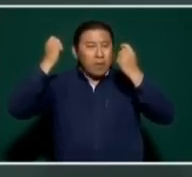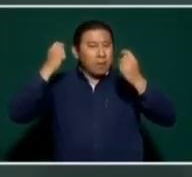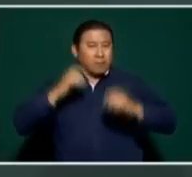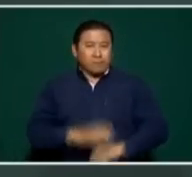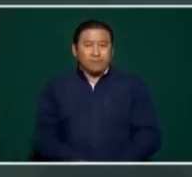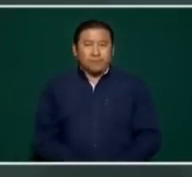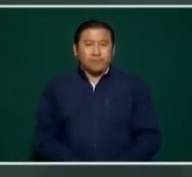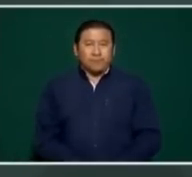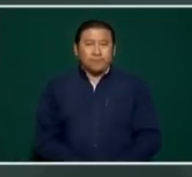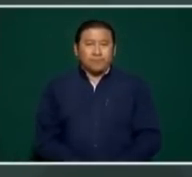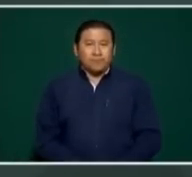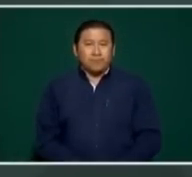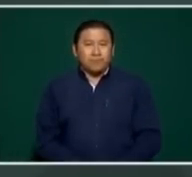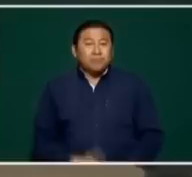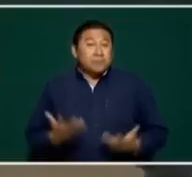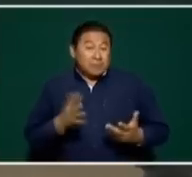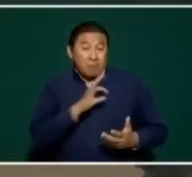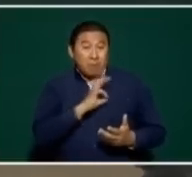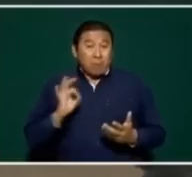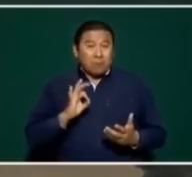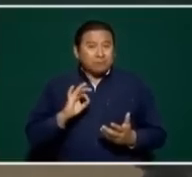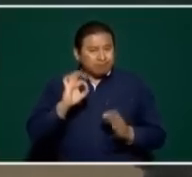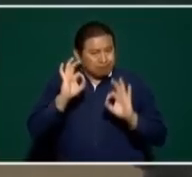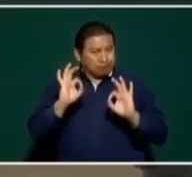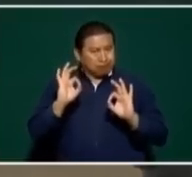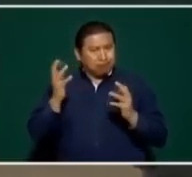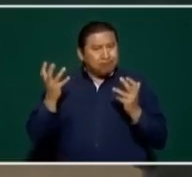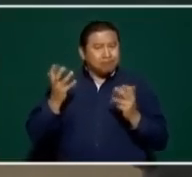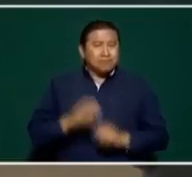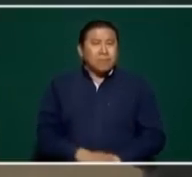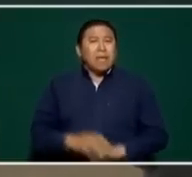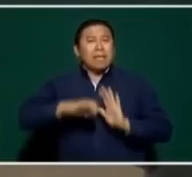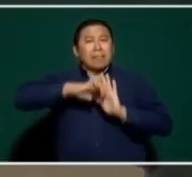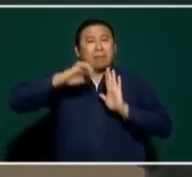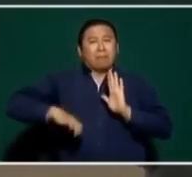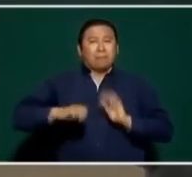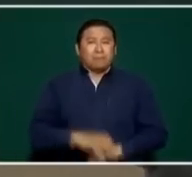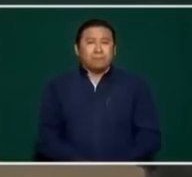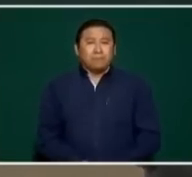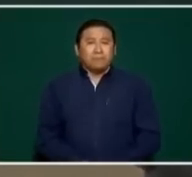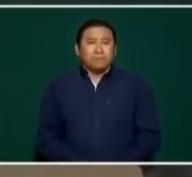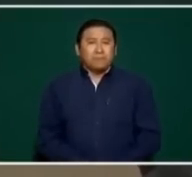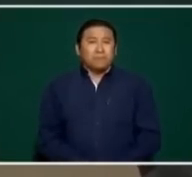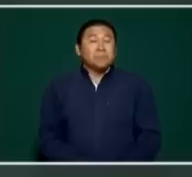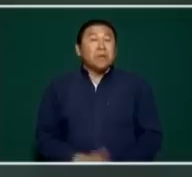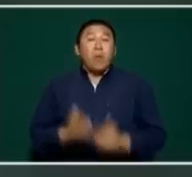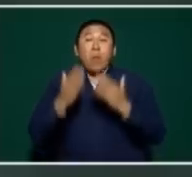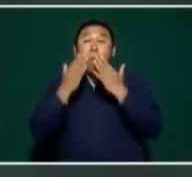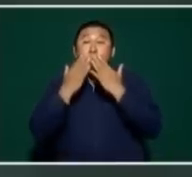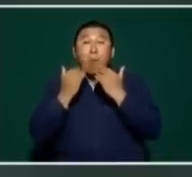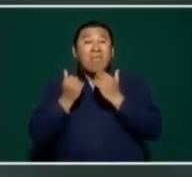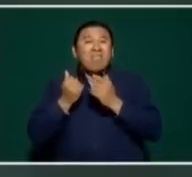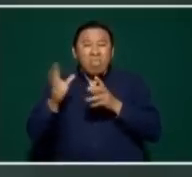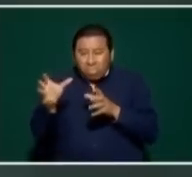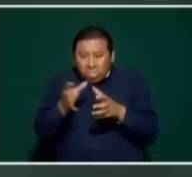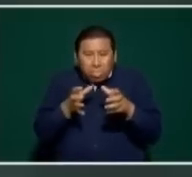el que se pueda garantizar, por ejemplo, que ya no haya